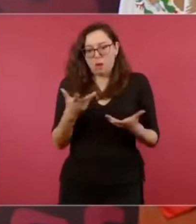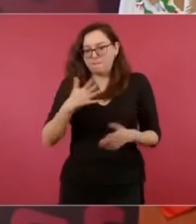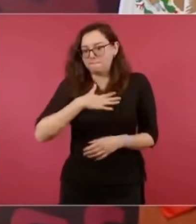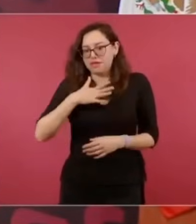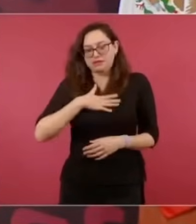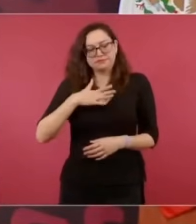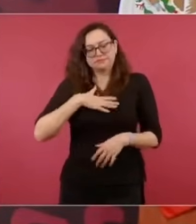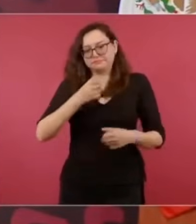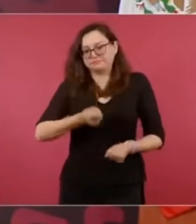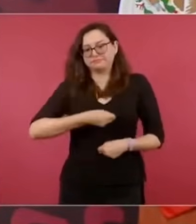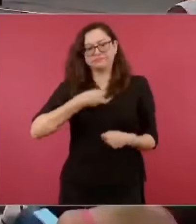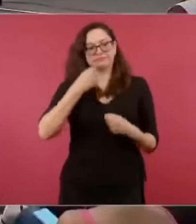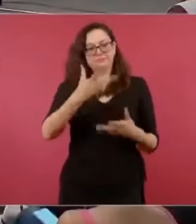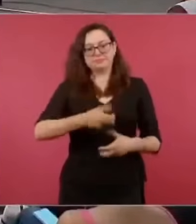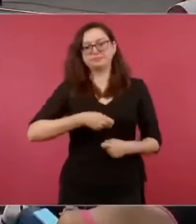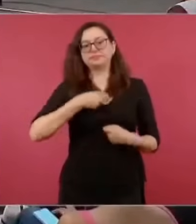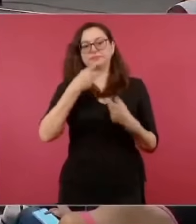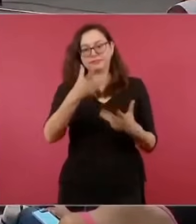Y trato